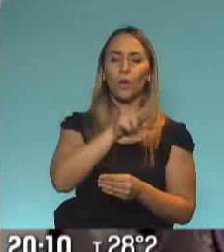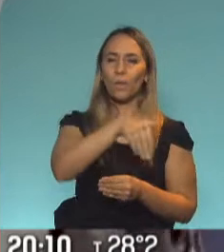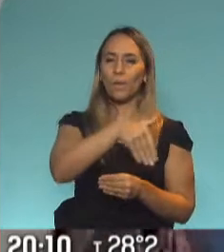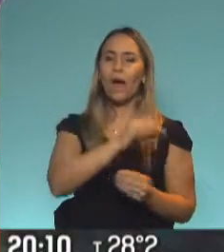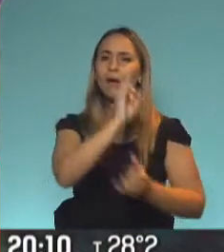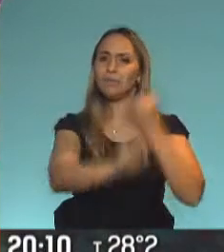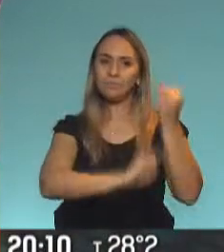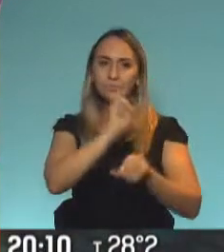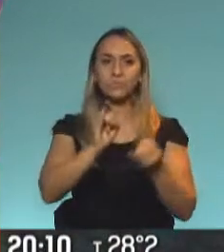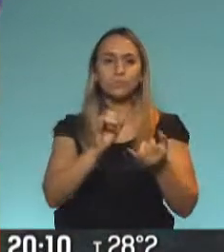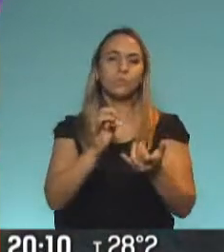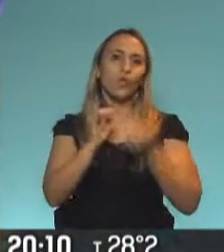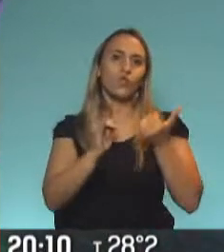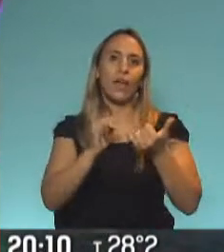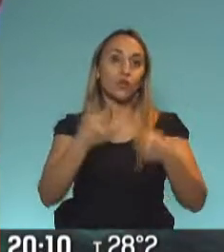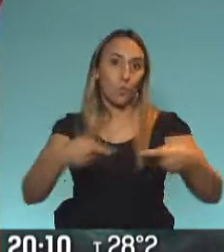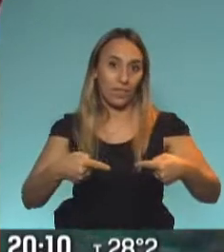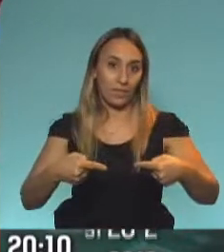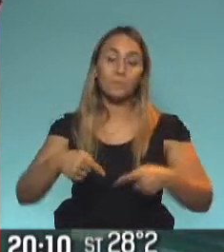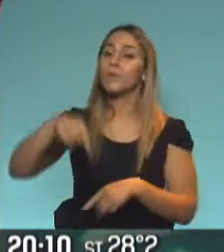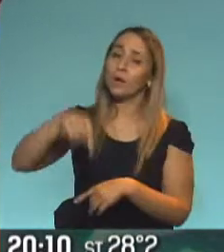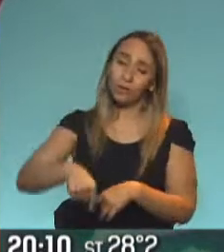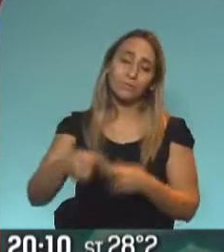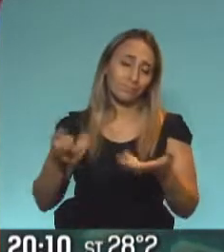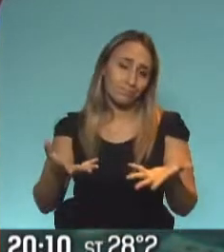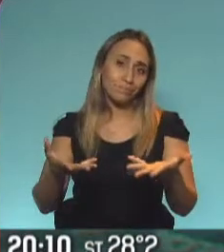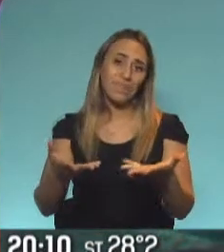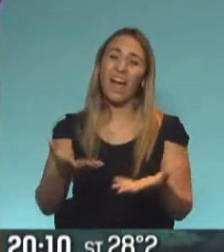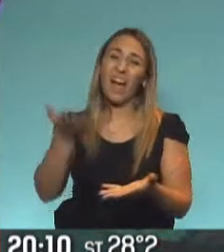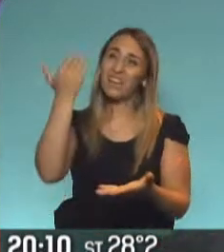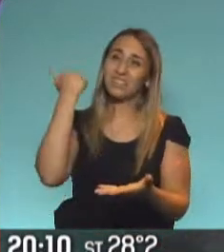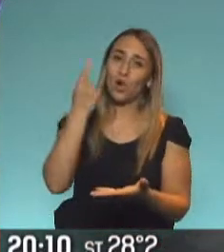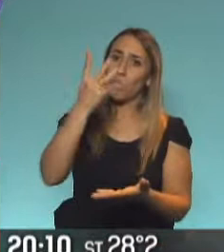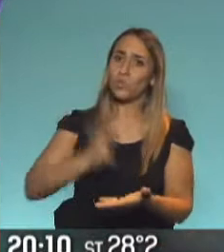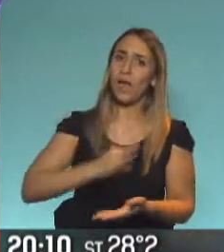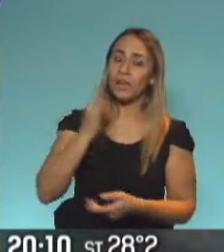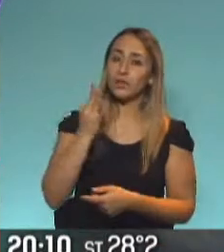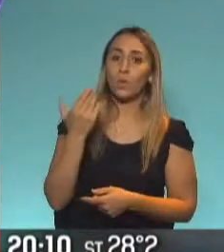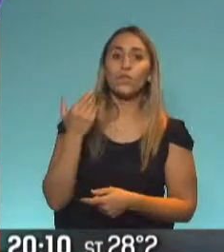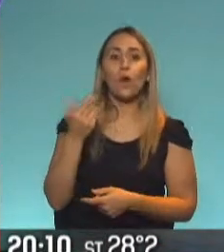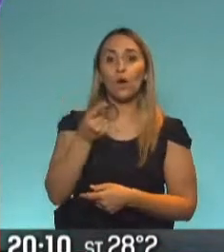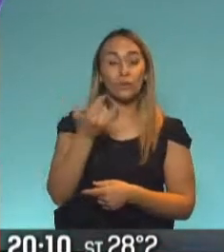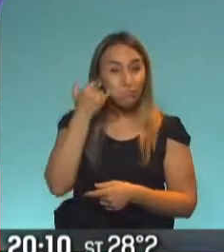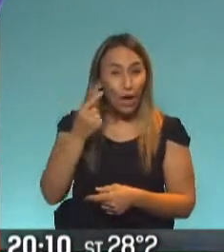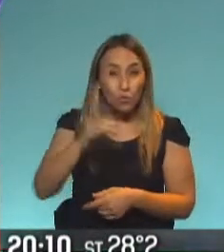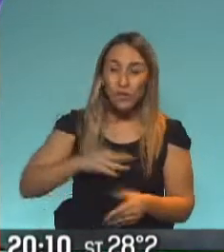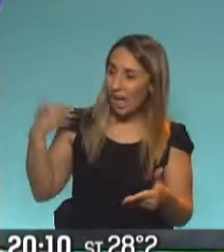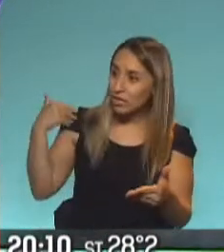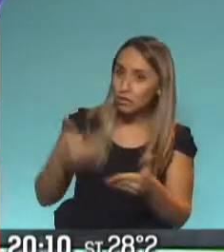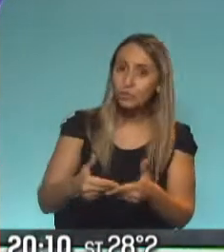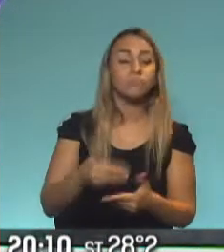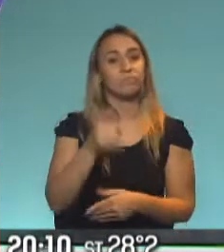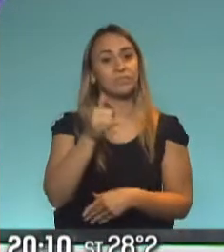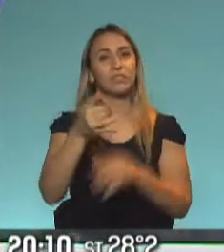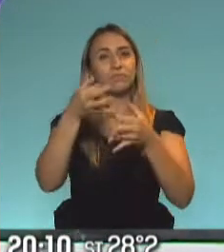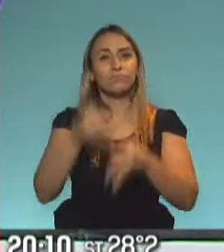de ninguna manera en el olvido. Néstor. Hoy pasó lo que debió haber pasado hace casi un año, cuando se produjo la desaparición. ¿Un año? Y sí, la desaparición